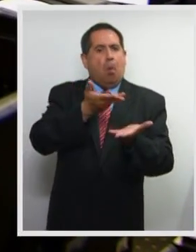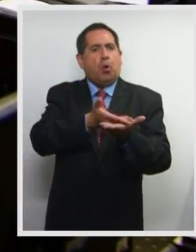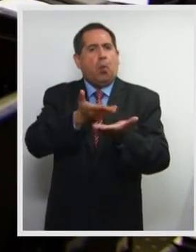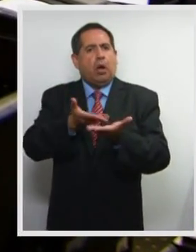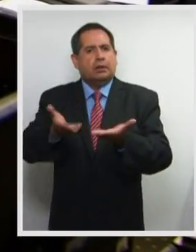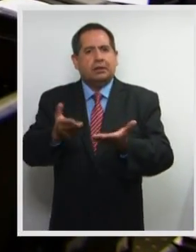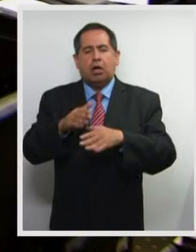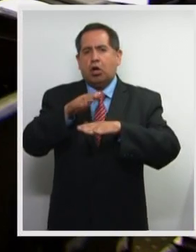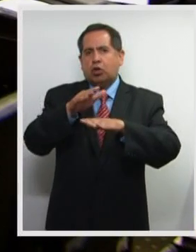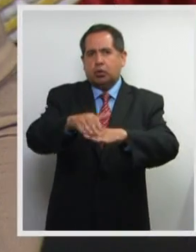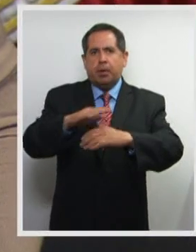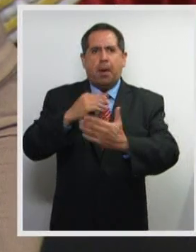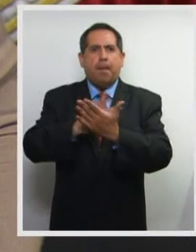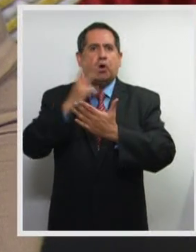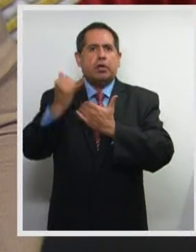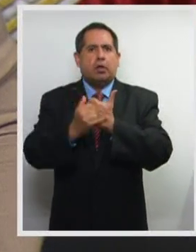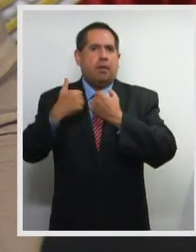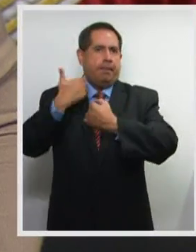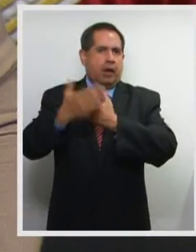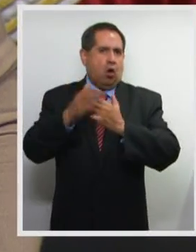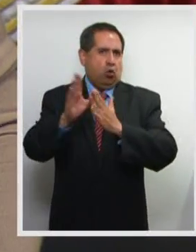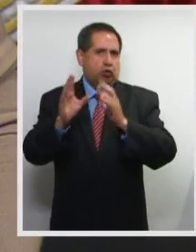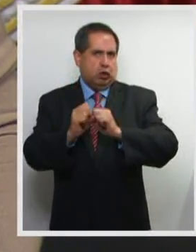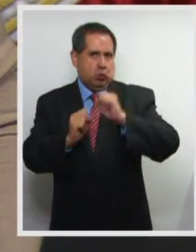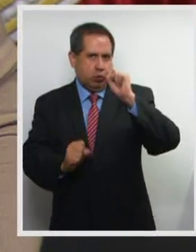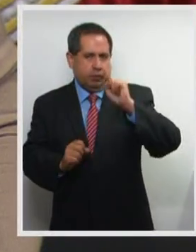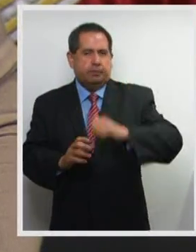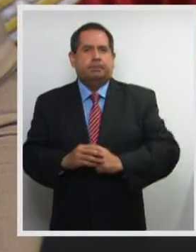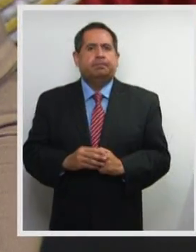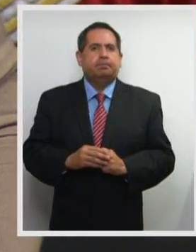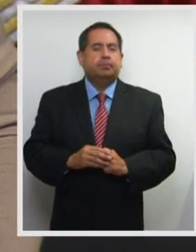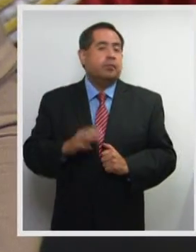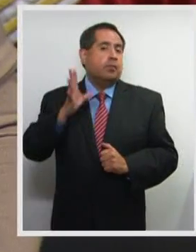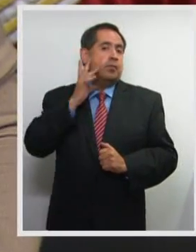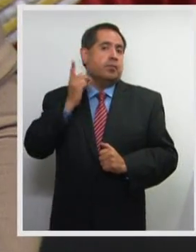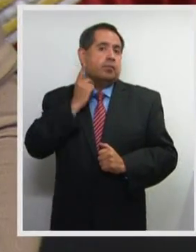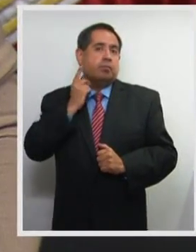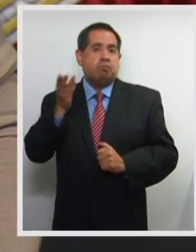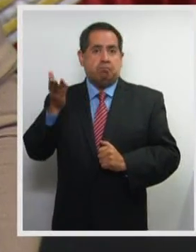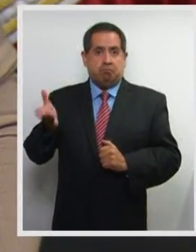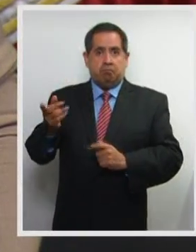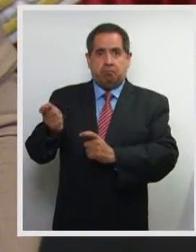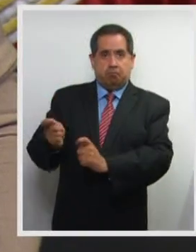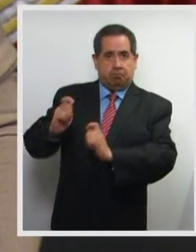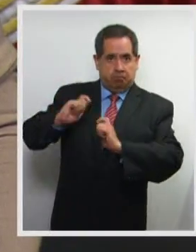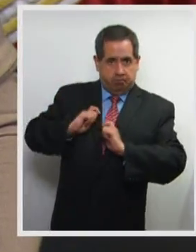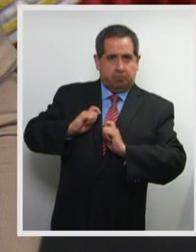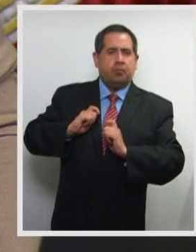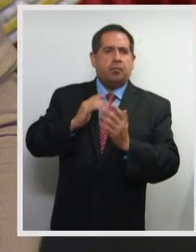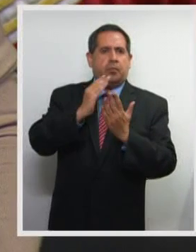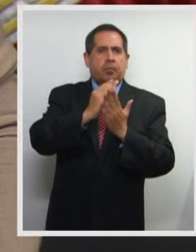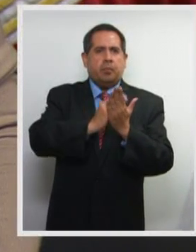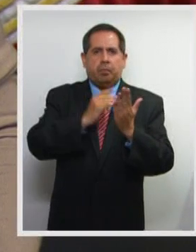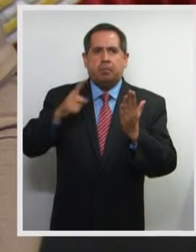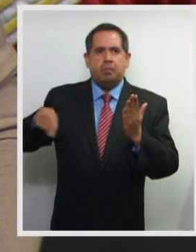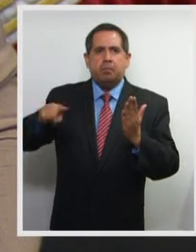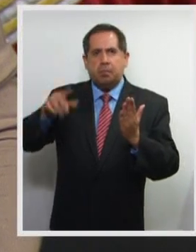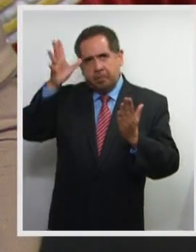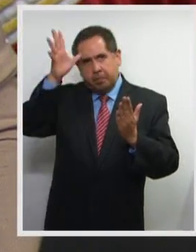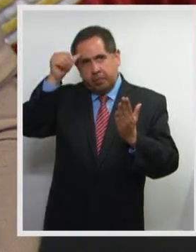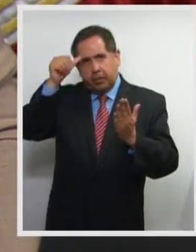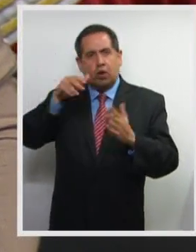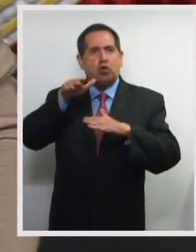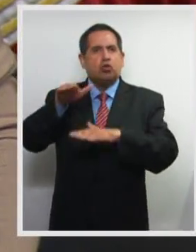al proyecto de Constitución. De la Cámara de Diputados del Congreso de la Unión, por el que se remite acuerdo relativo a la